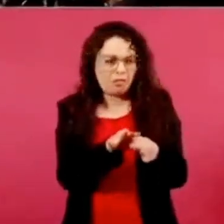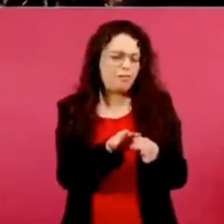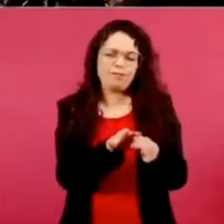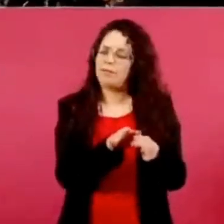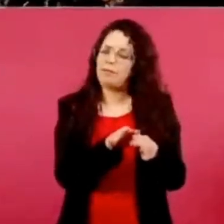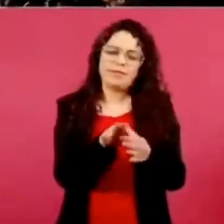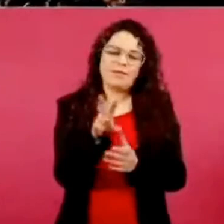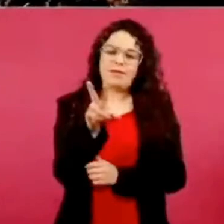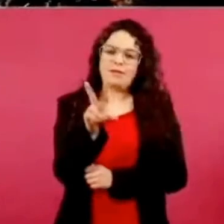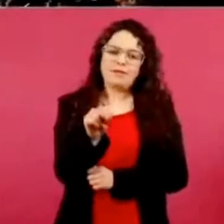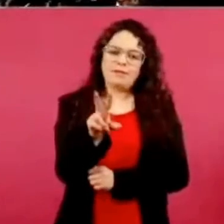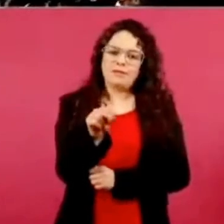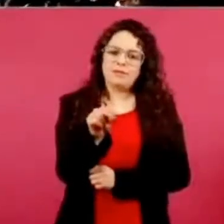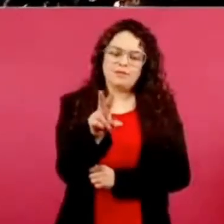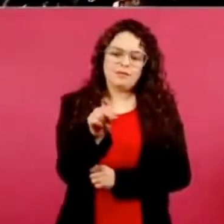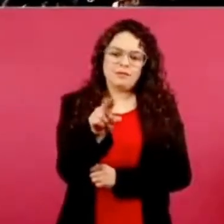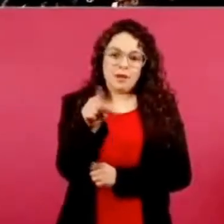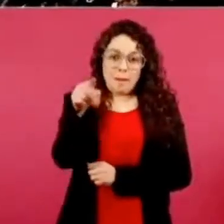con